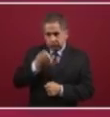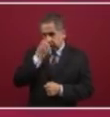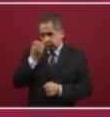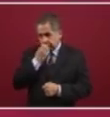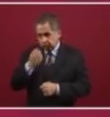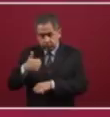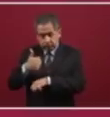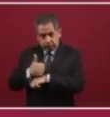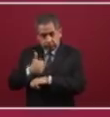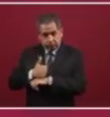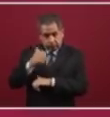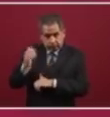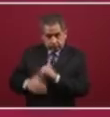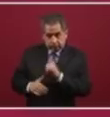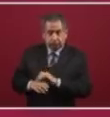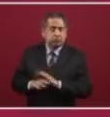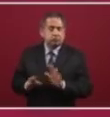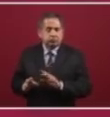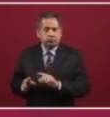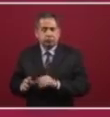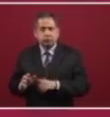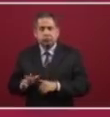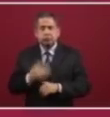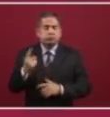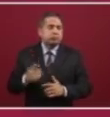la primaria, porque